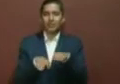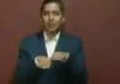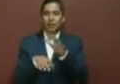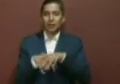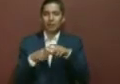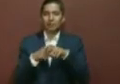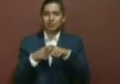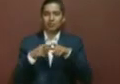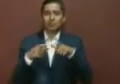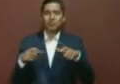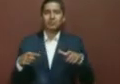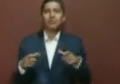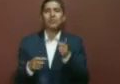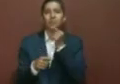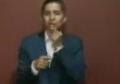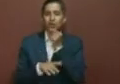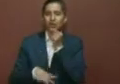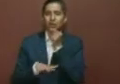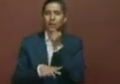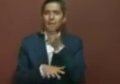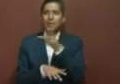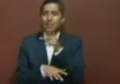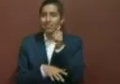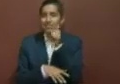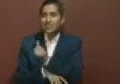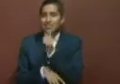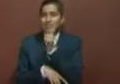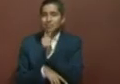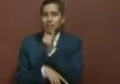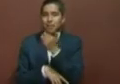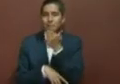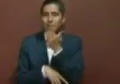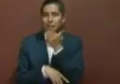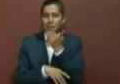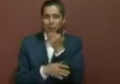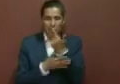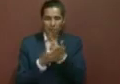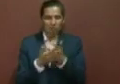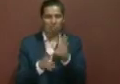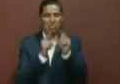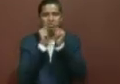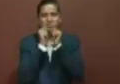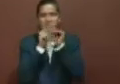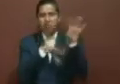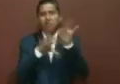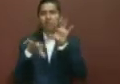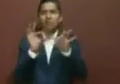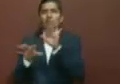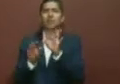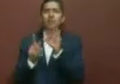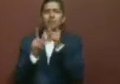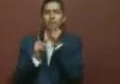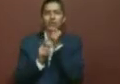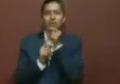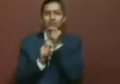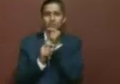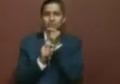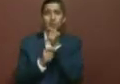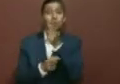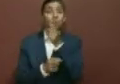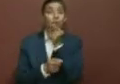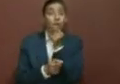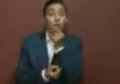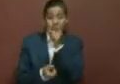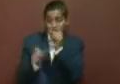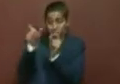crecer su estado de fuerza, y no siempre reúnen los requisitos. Entonces, lo que hacemos es revisar un policía que